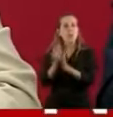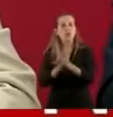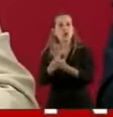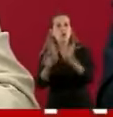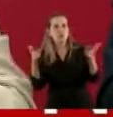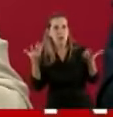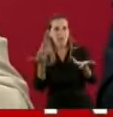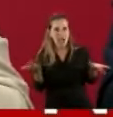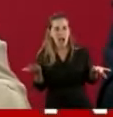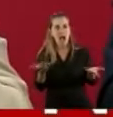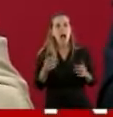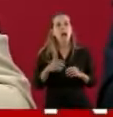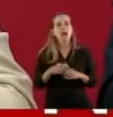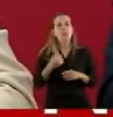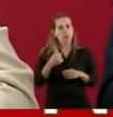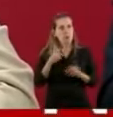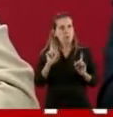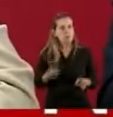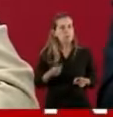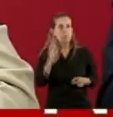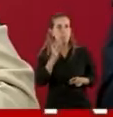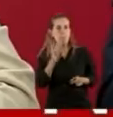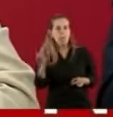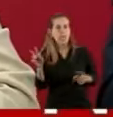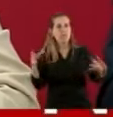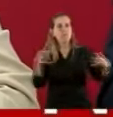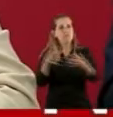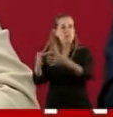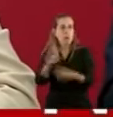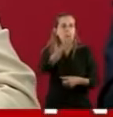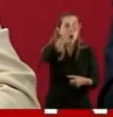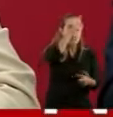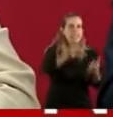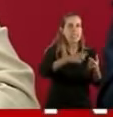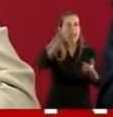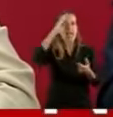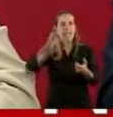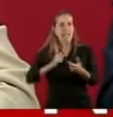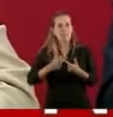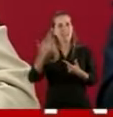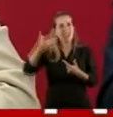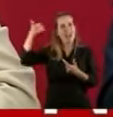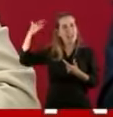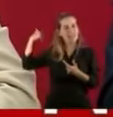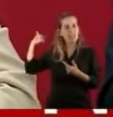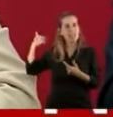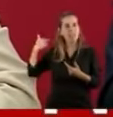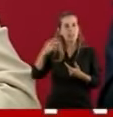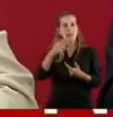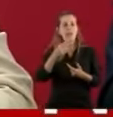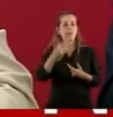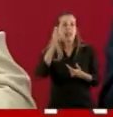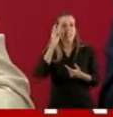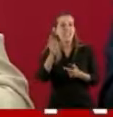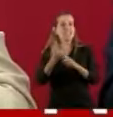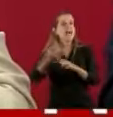Las fuerzas federales, y yo he estado viendo operativos de las fuerzas federales en ese tiempo,